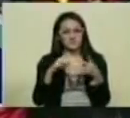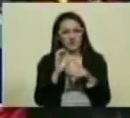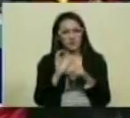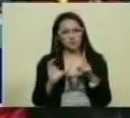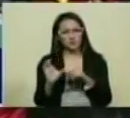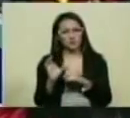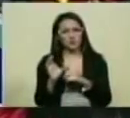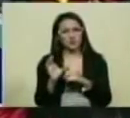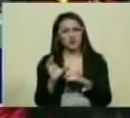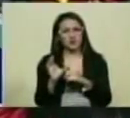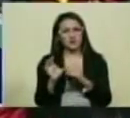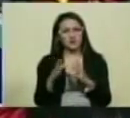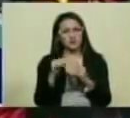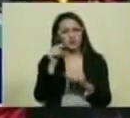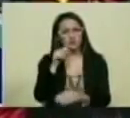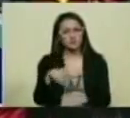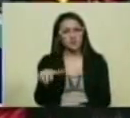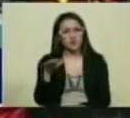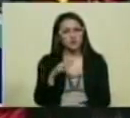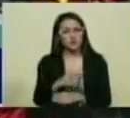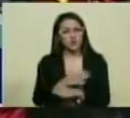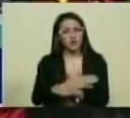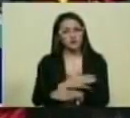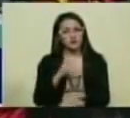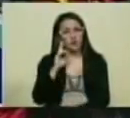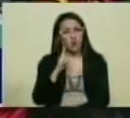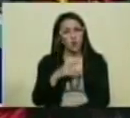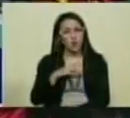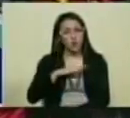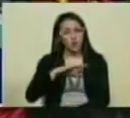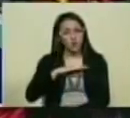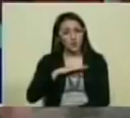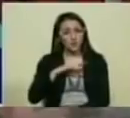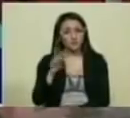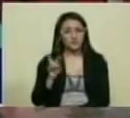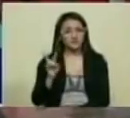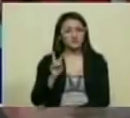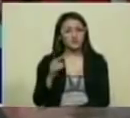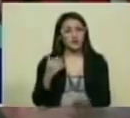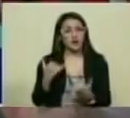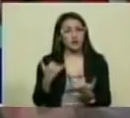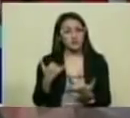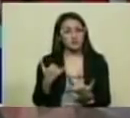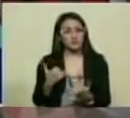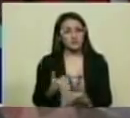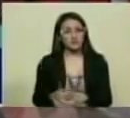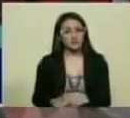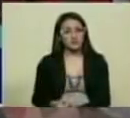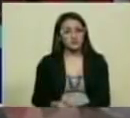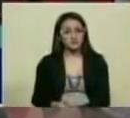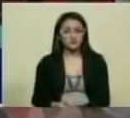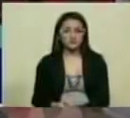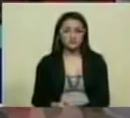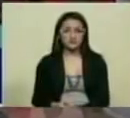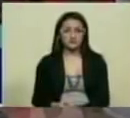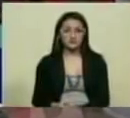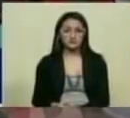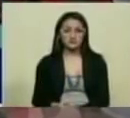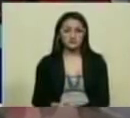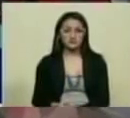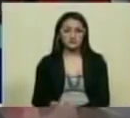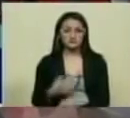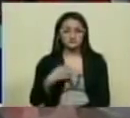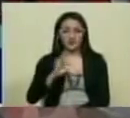étnica presente en todos los pueblos antes y después del origen de Venezuela es hoy un hecho irrefutable y forma parte de nuestra herencia